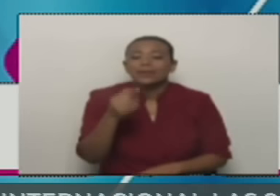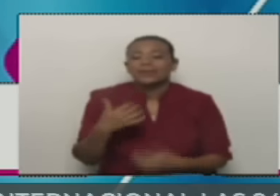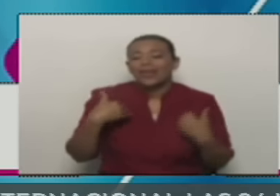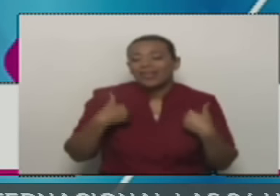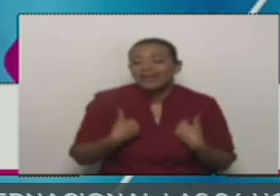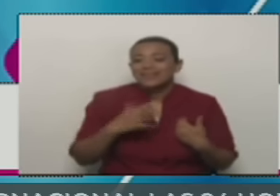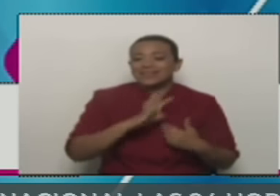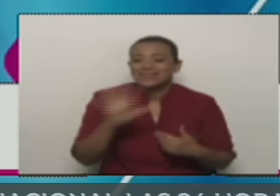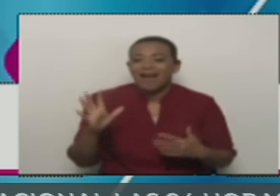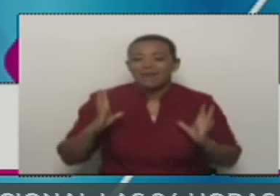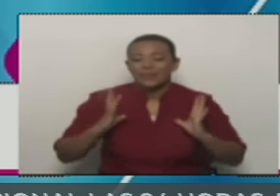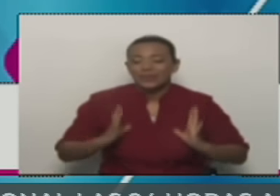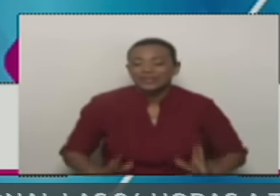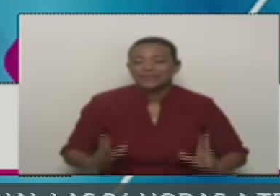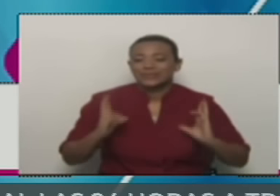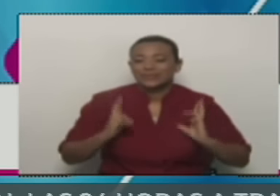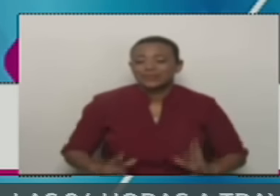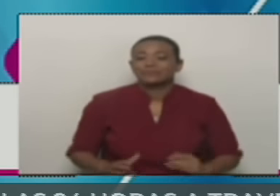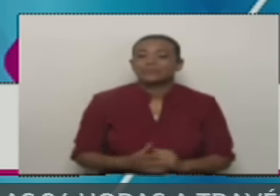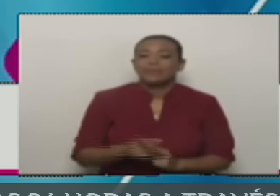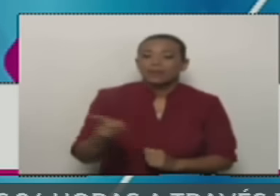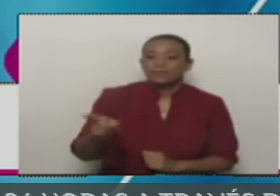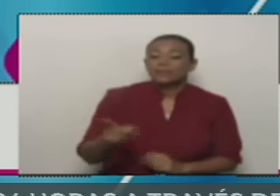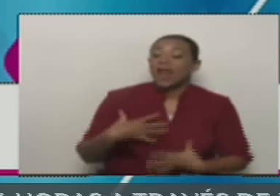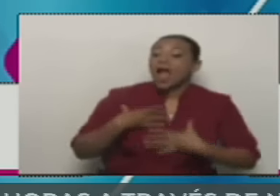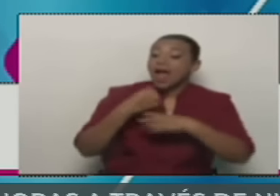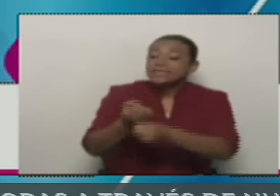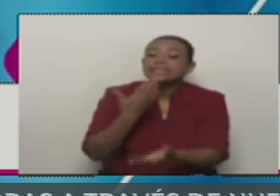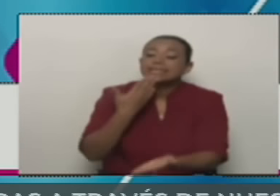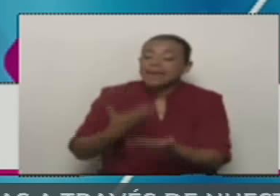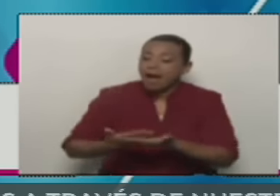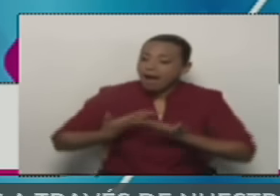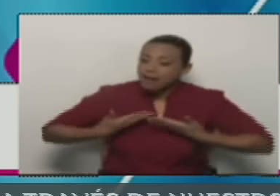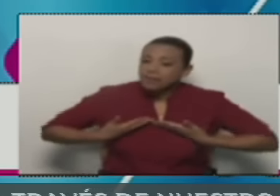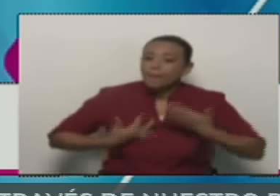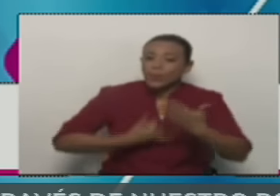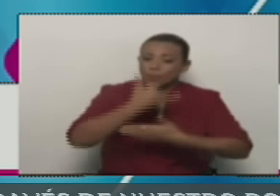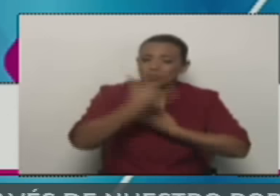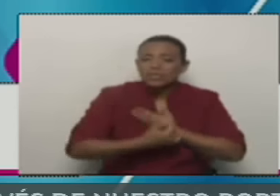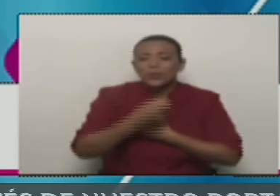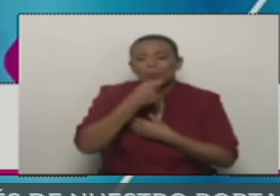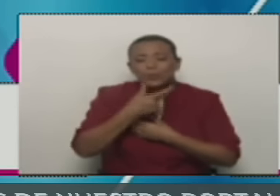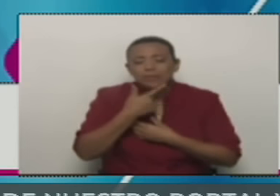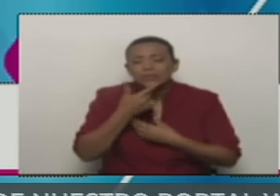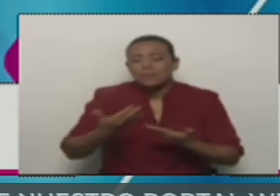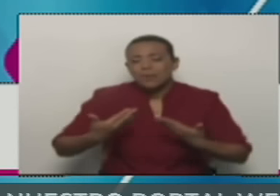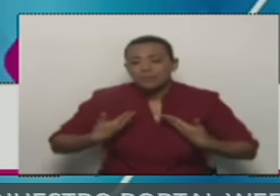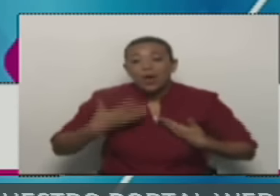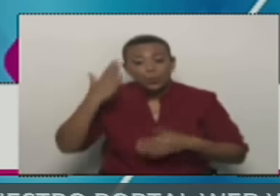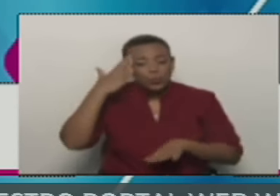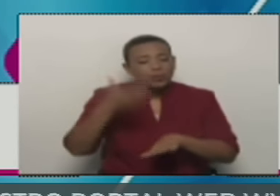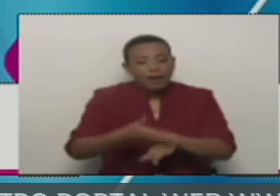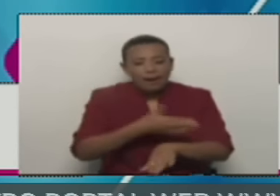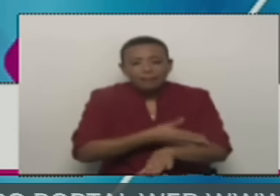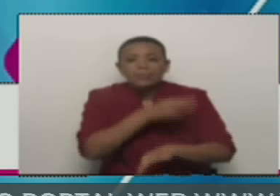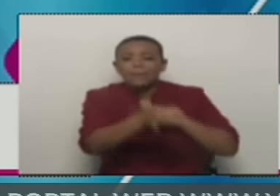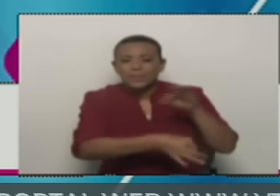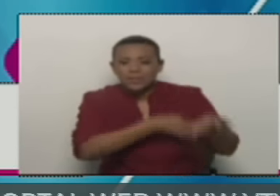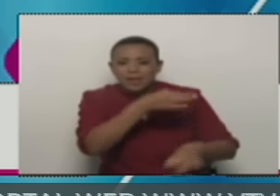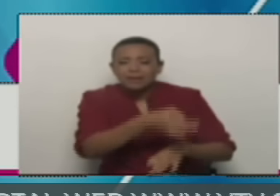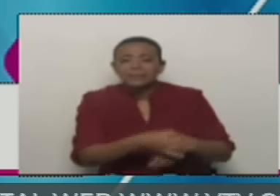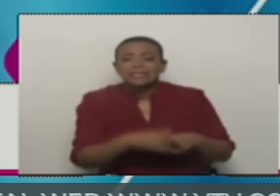primero agradecerle pues nuevamente la confianza que deposita en mí para este hermoso proyecto que, como usted lo decía, desde hace